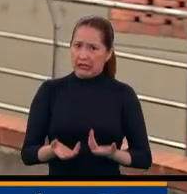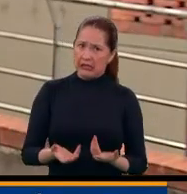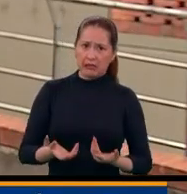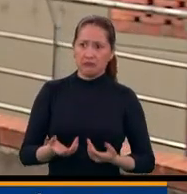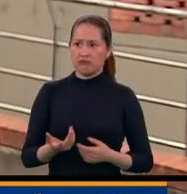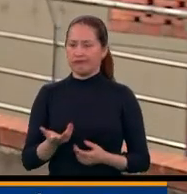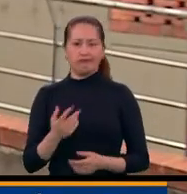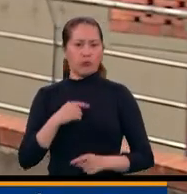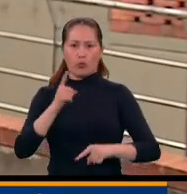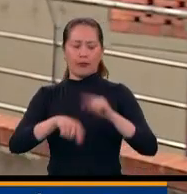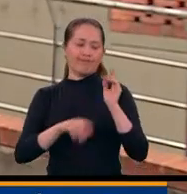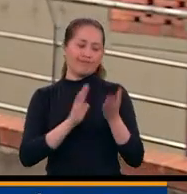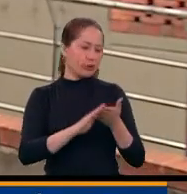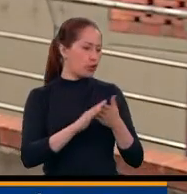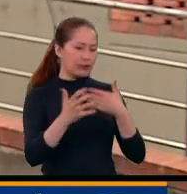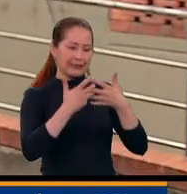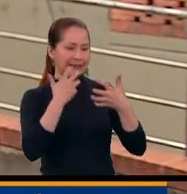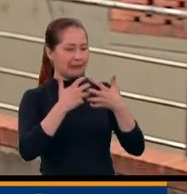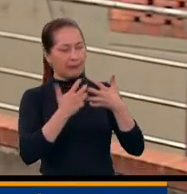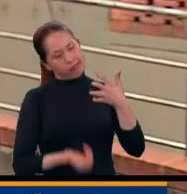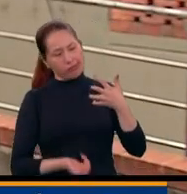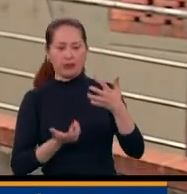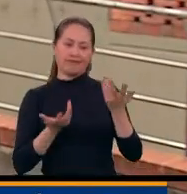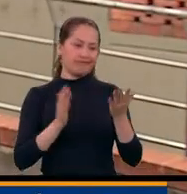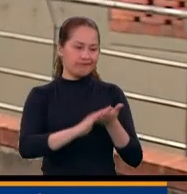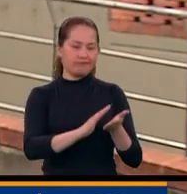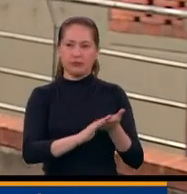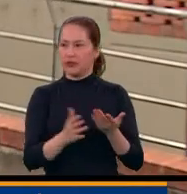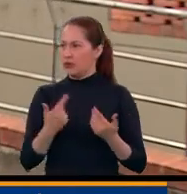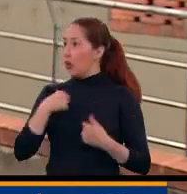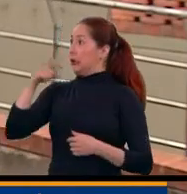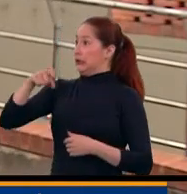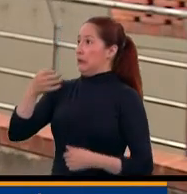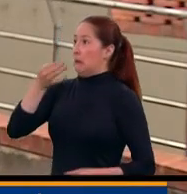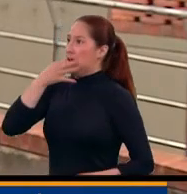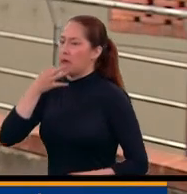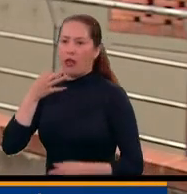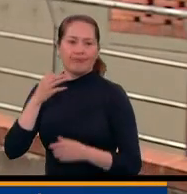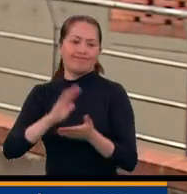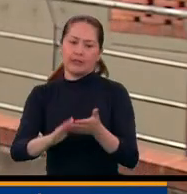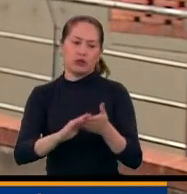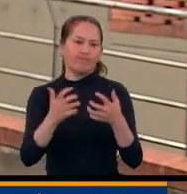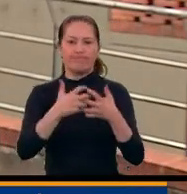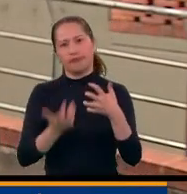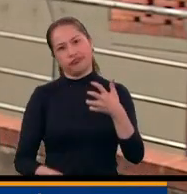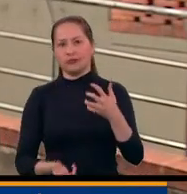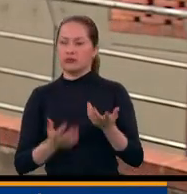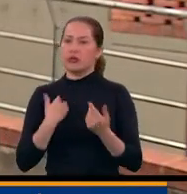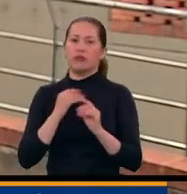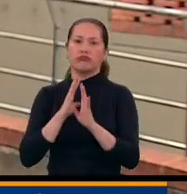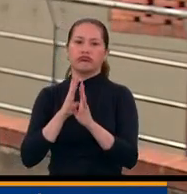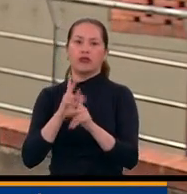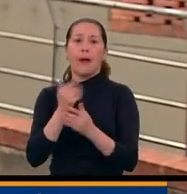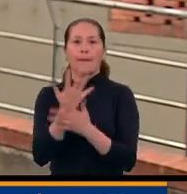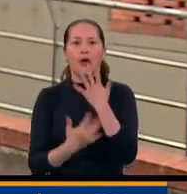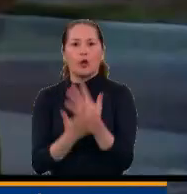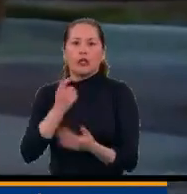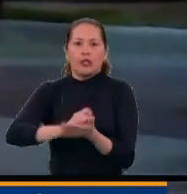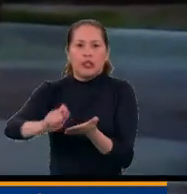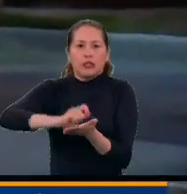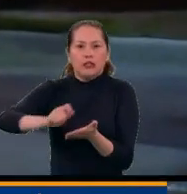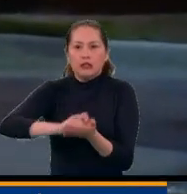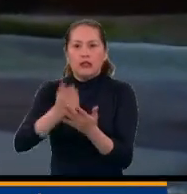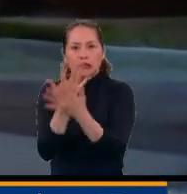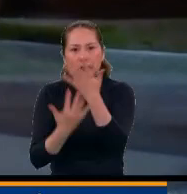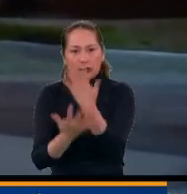no la han encontrado, pero también han buscado esa dispensación de medicamentos y han tenido que esperar bastante tiempo.